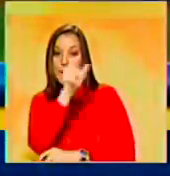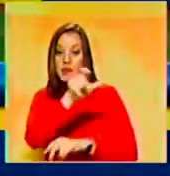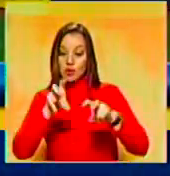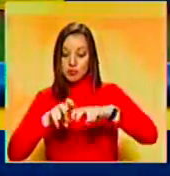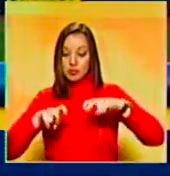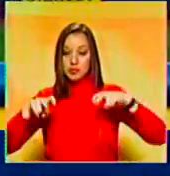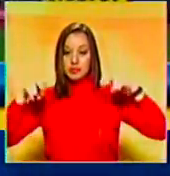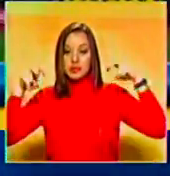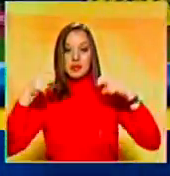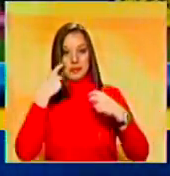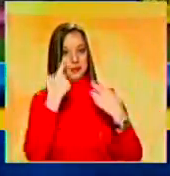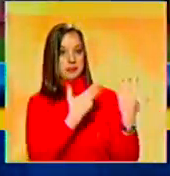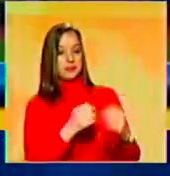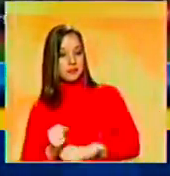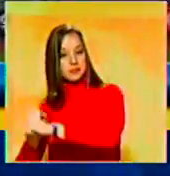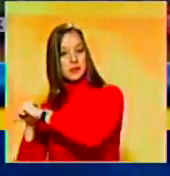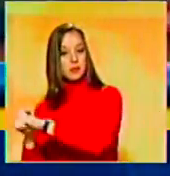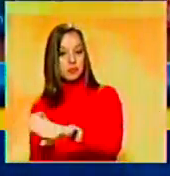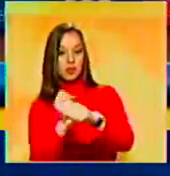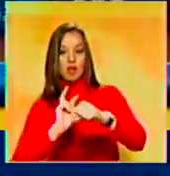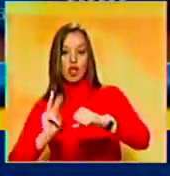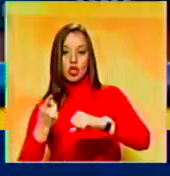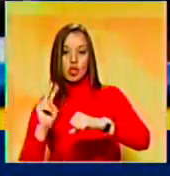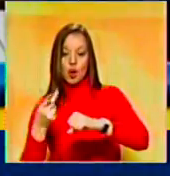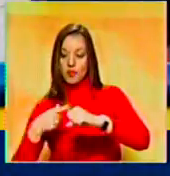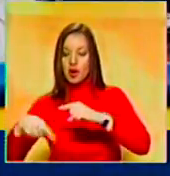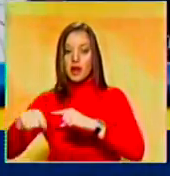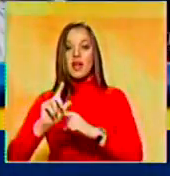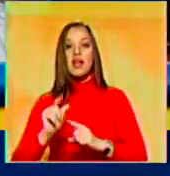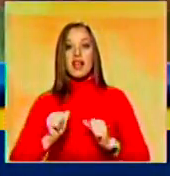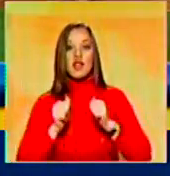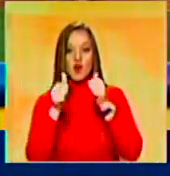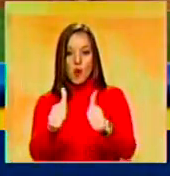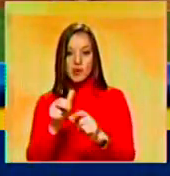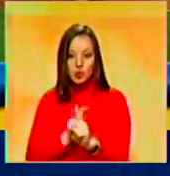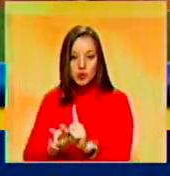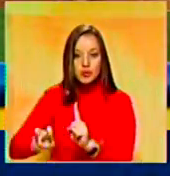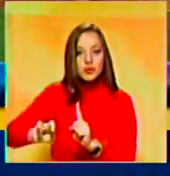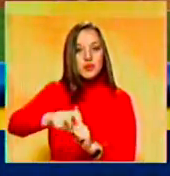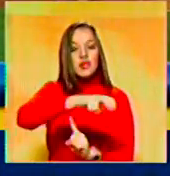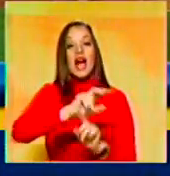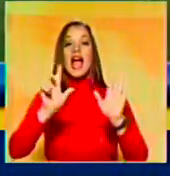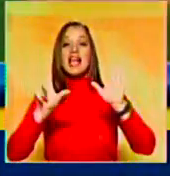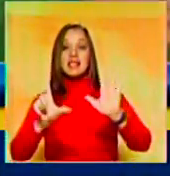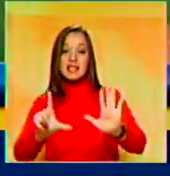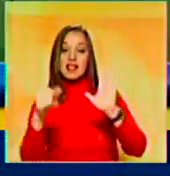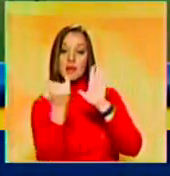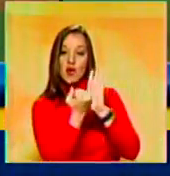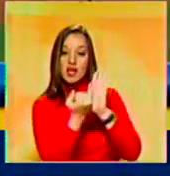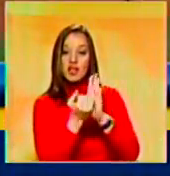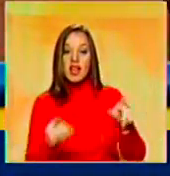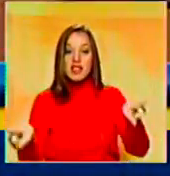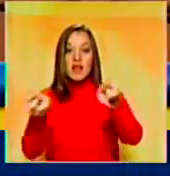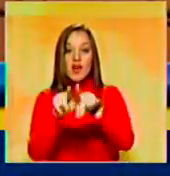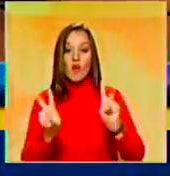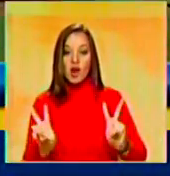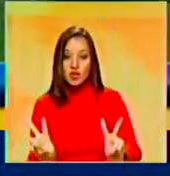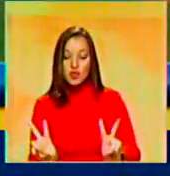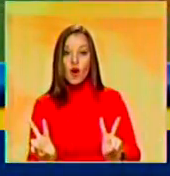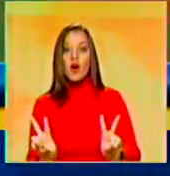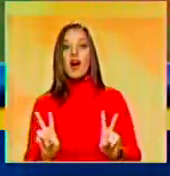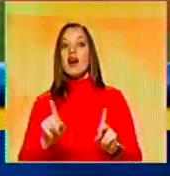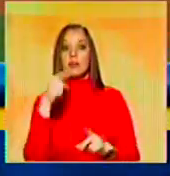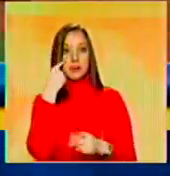batea doble al jardín izquierdo para impulsar una rayita. Ya en el séptimo inning, con el juego empatado a 2, Jeter la rodó por el campo